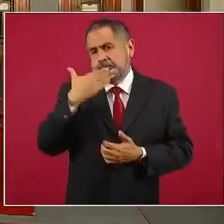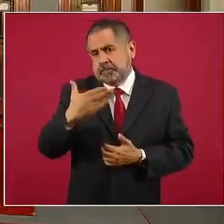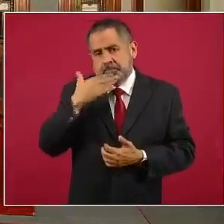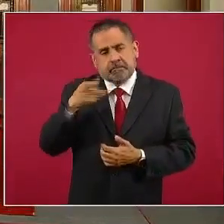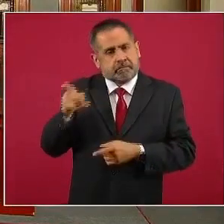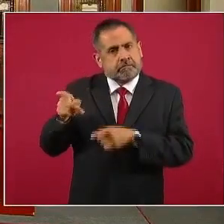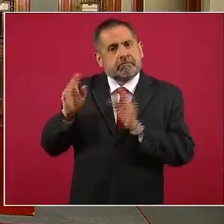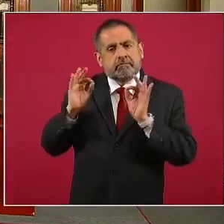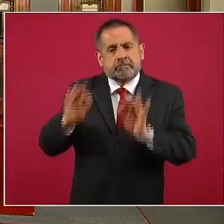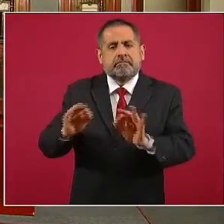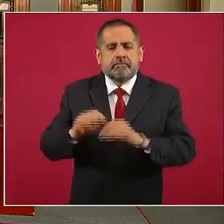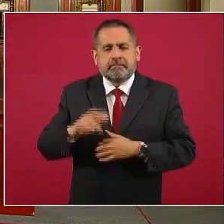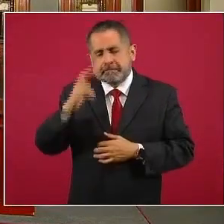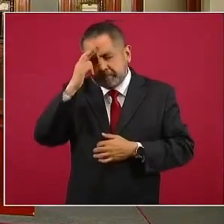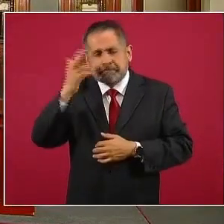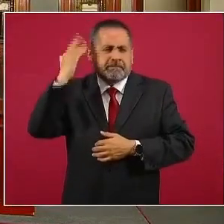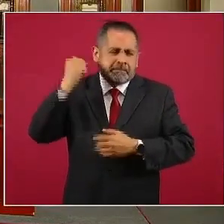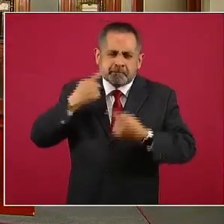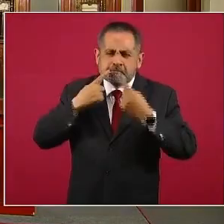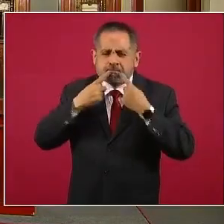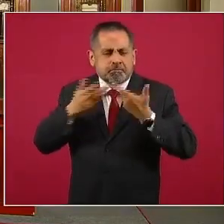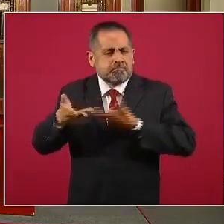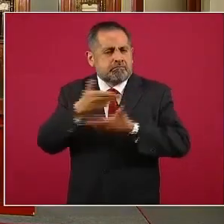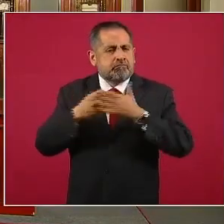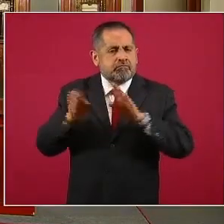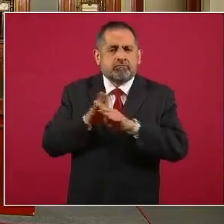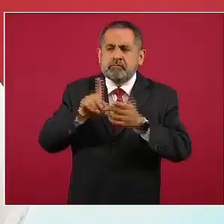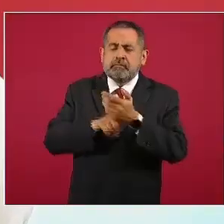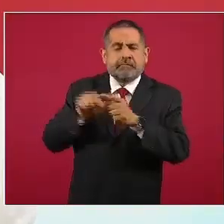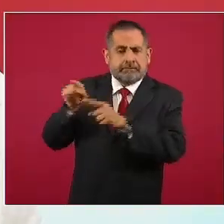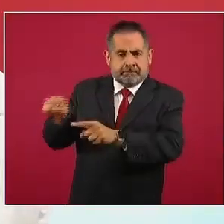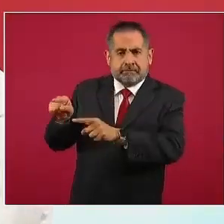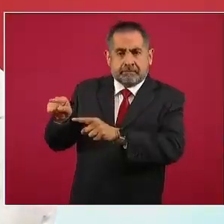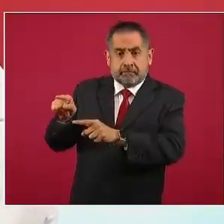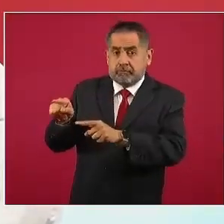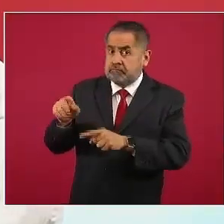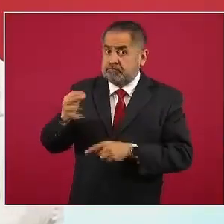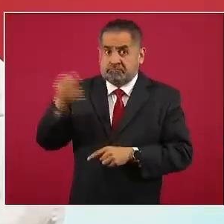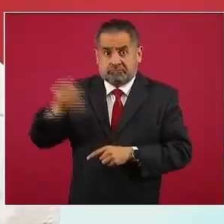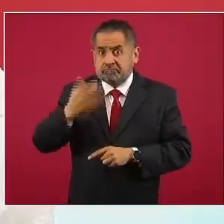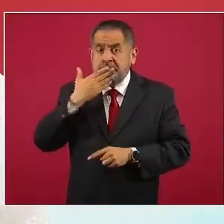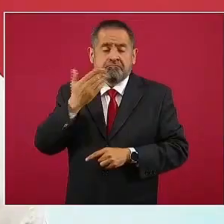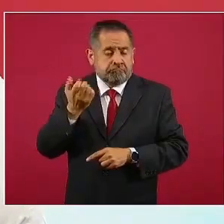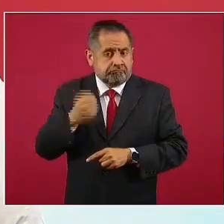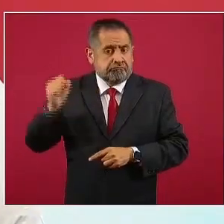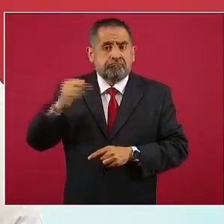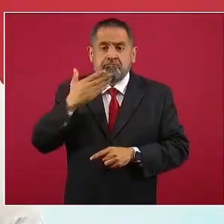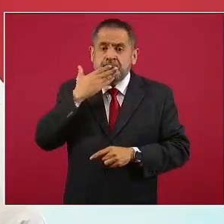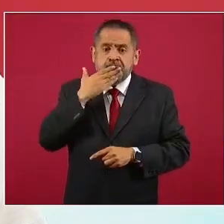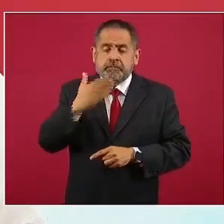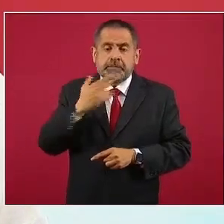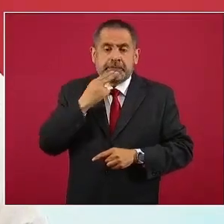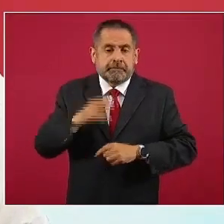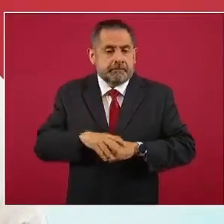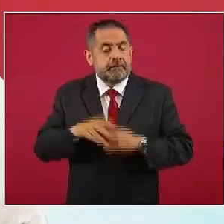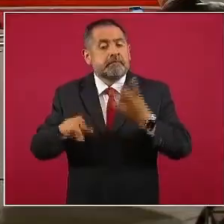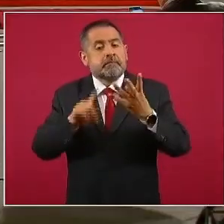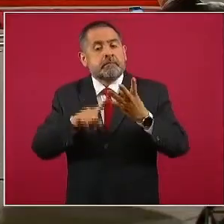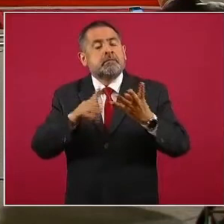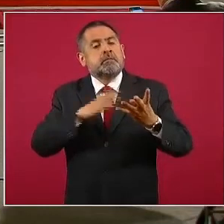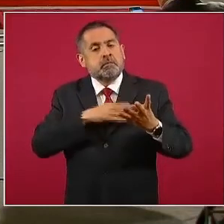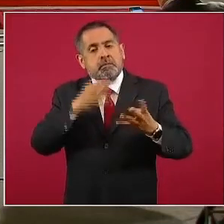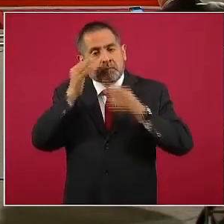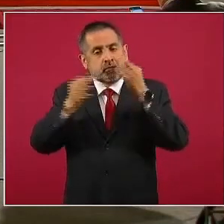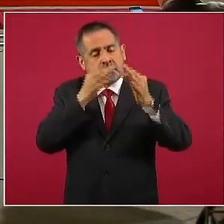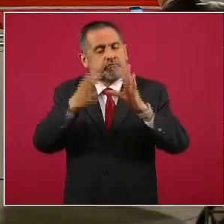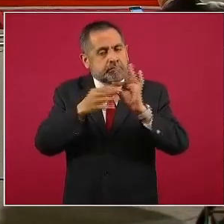que en su momento fue comentado que también tiene una alta eficacia. Tenemos también la otra buena noticia,